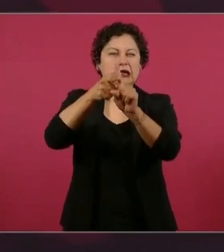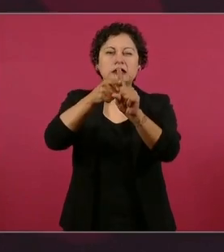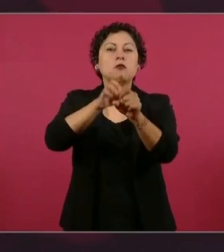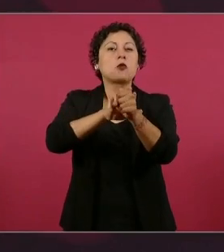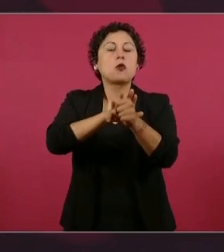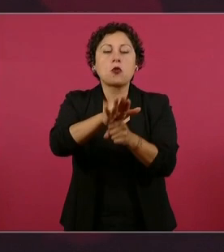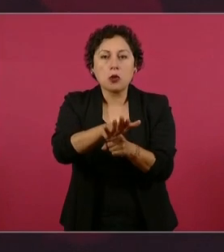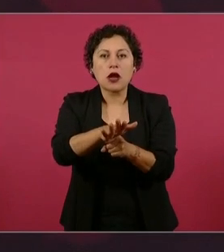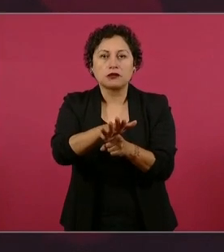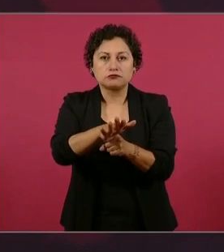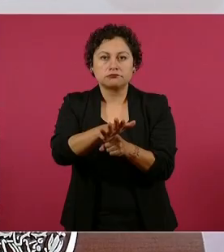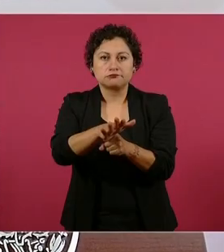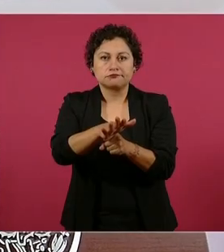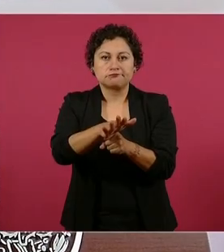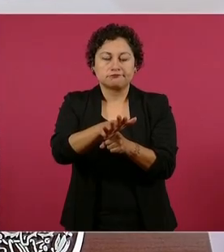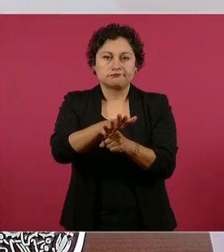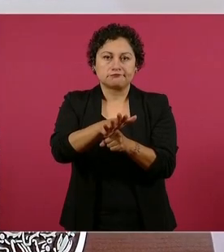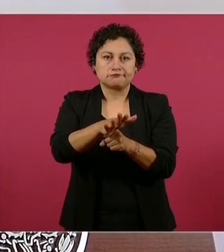evitar